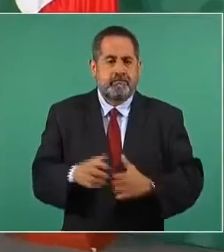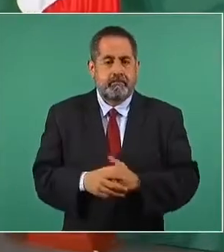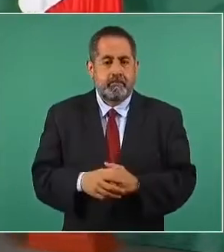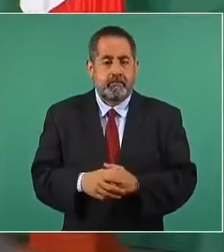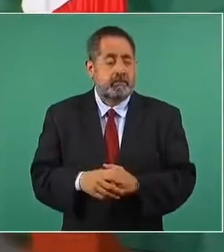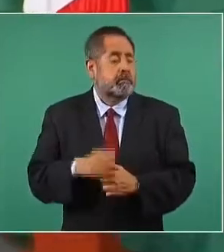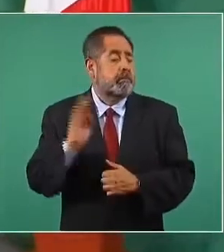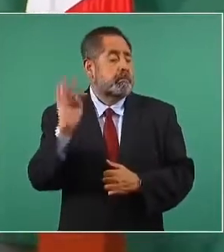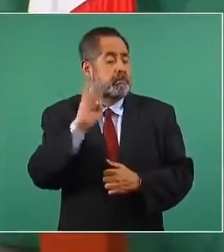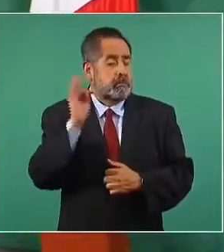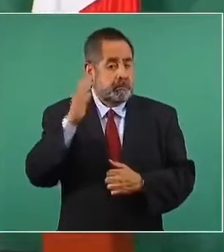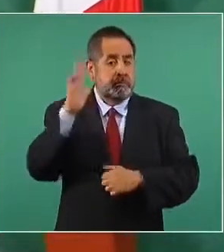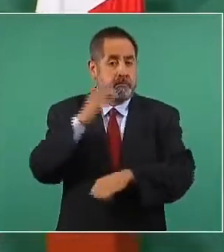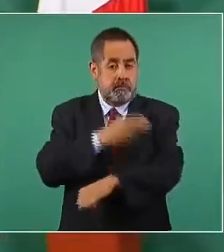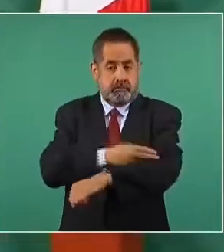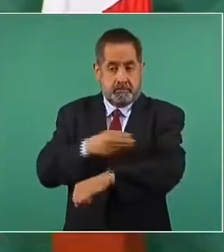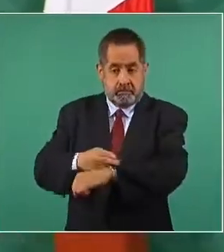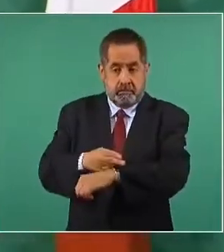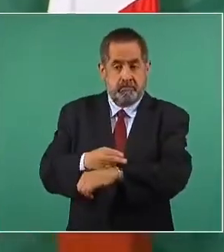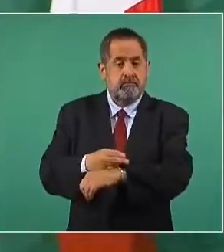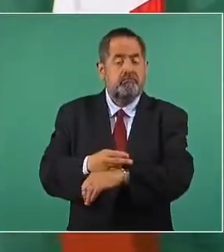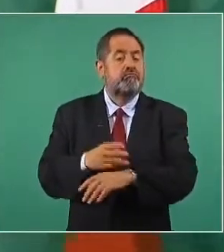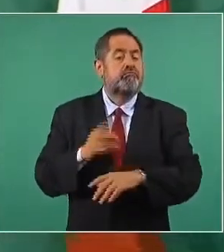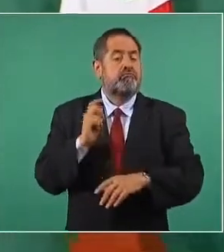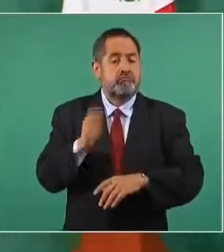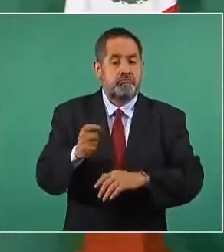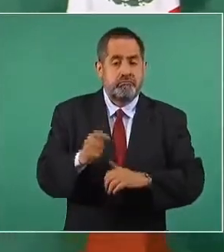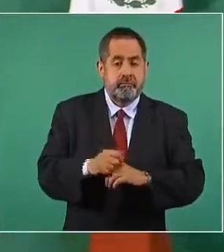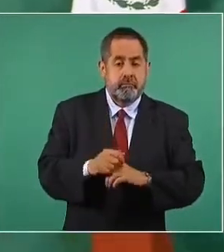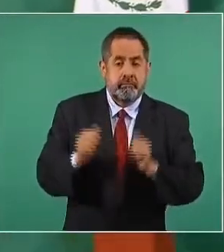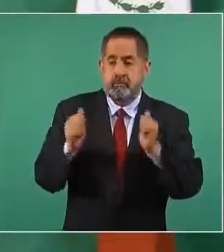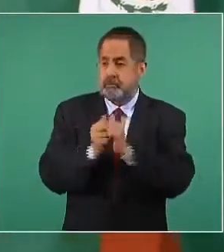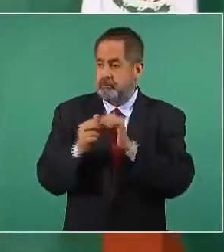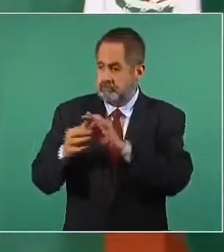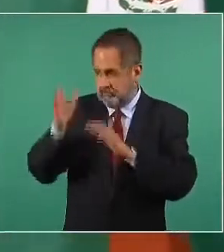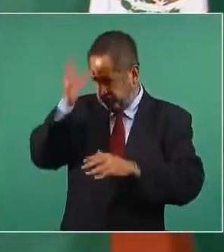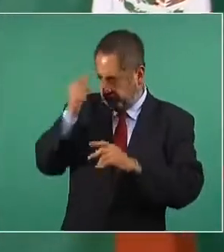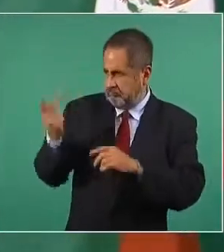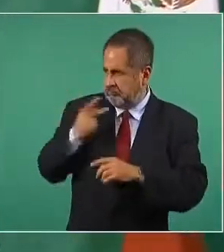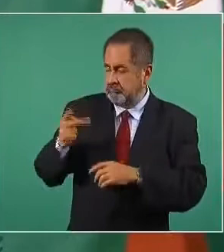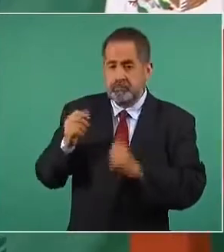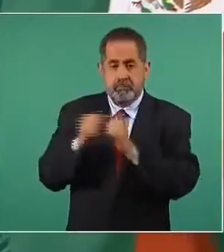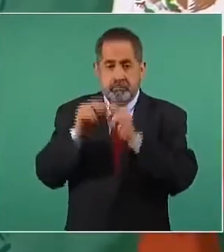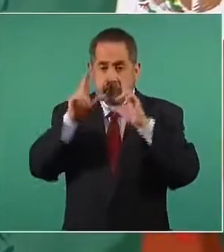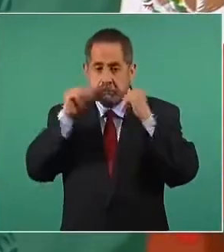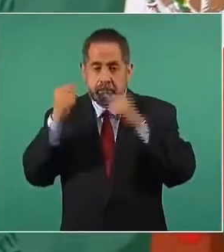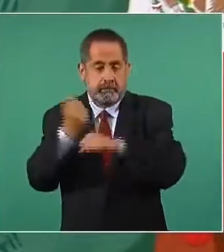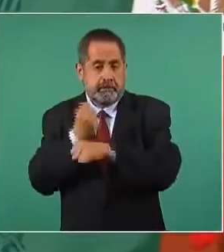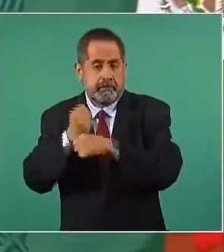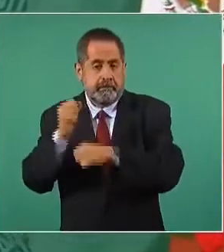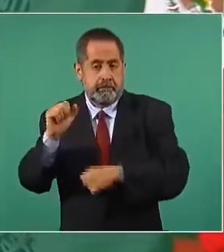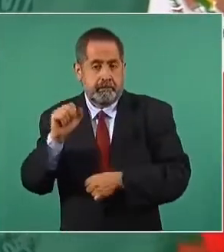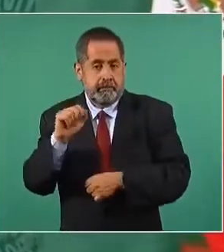Si se hubiese puesto de acuerdo con Zapata,